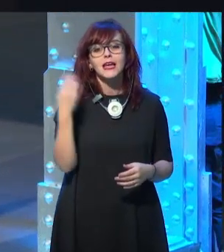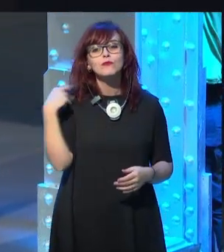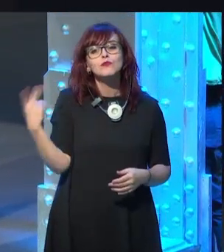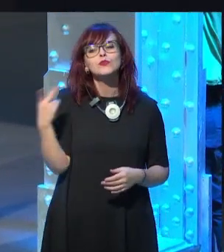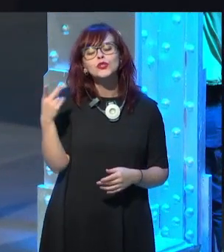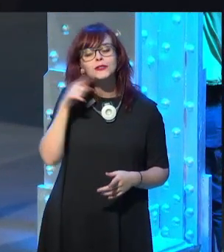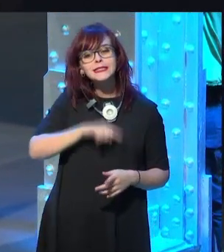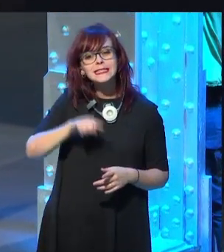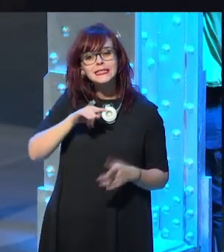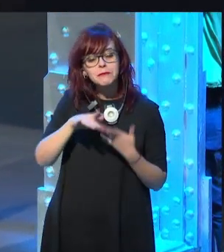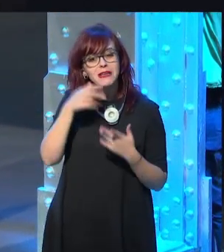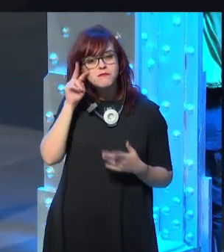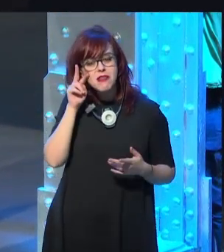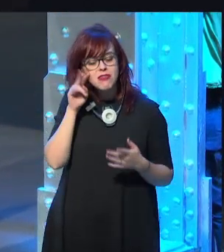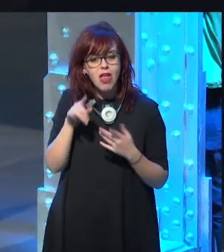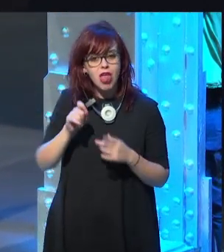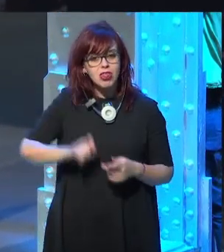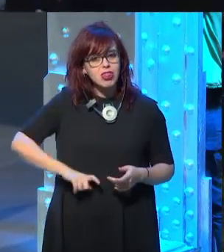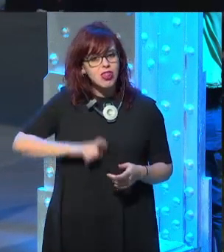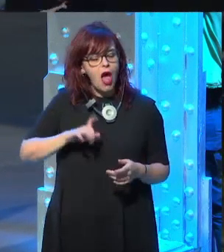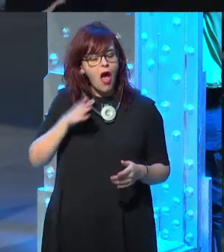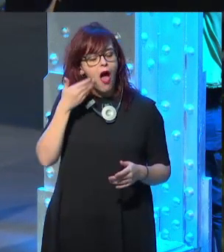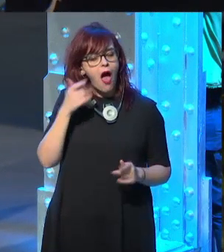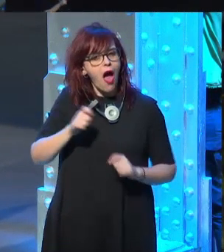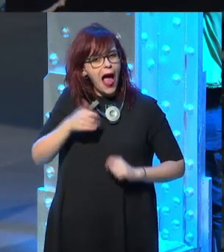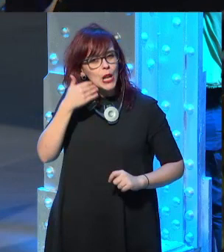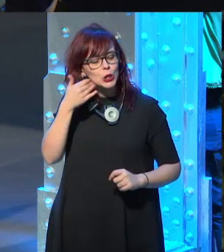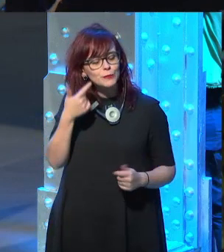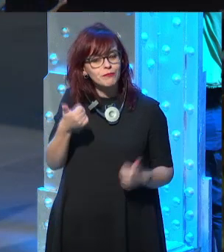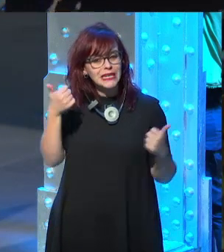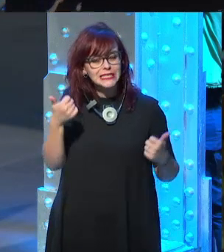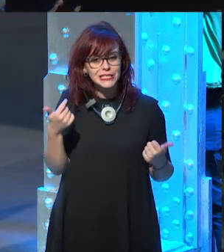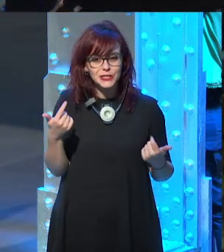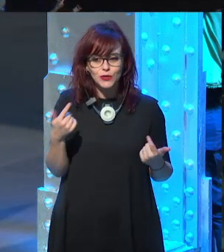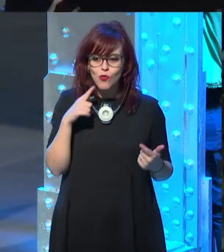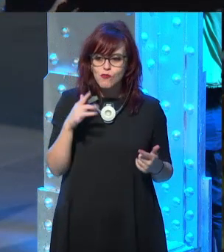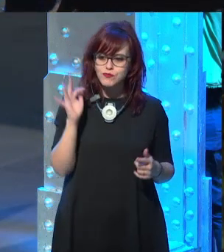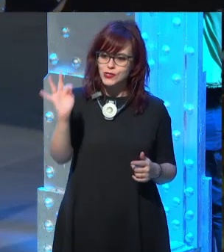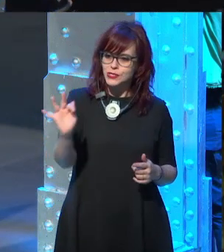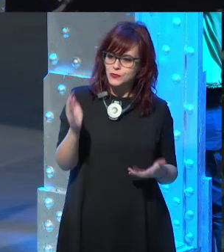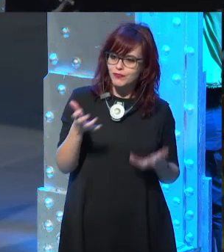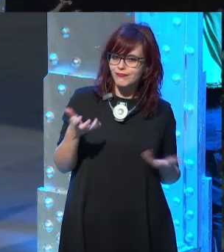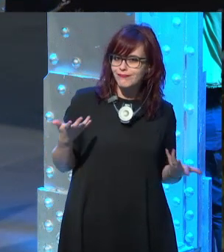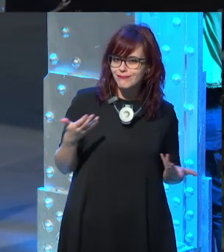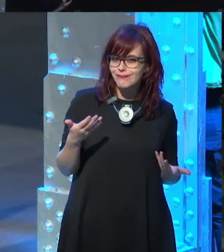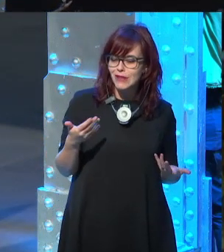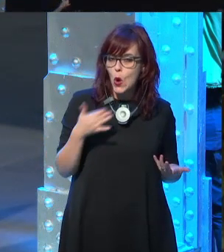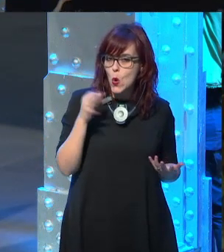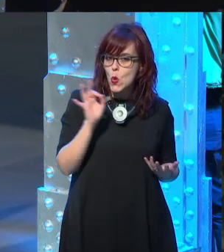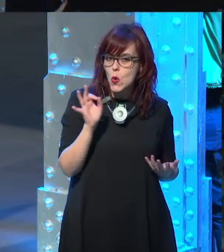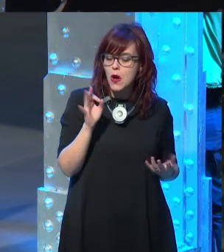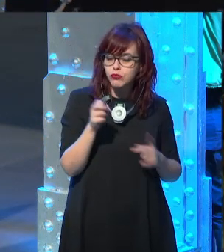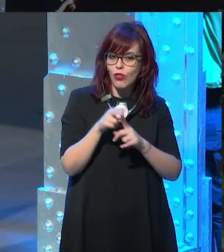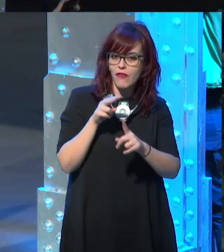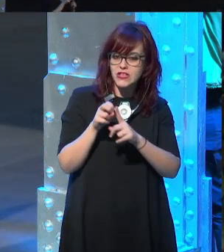esta experiencia, ¿no? El trabajar con un científico y con un artista. ¿Os ha aportado